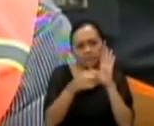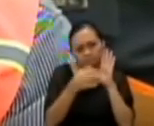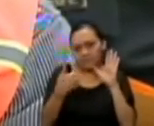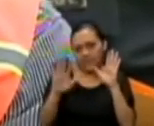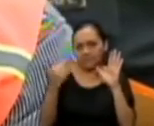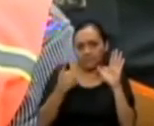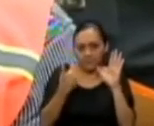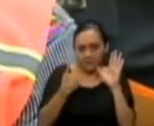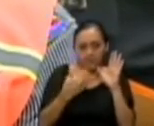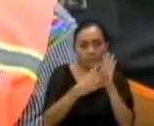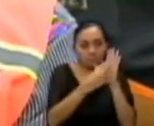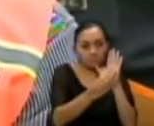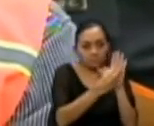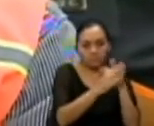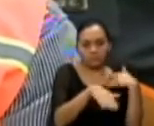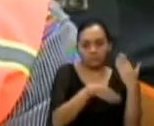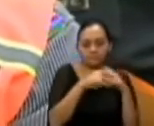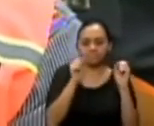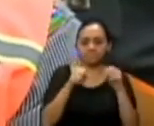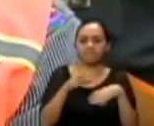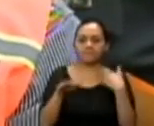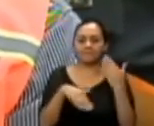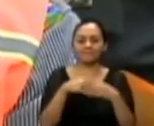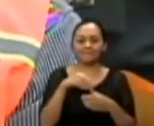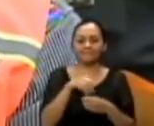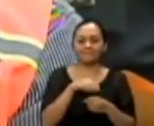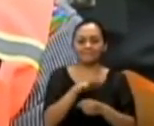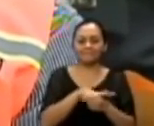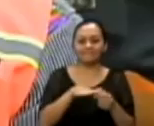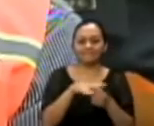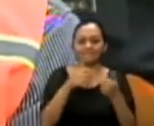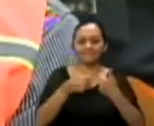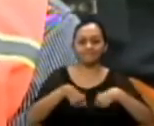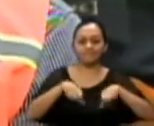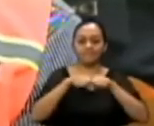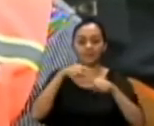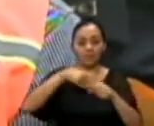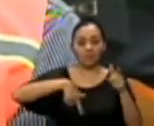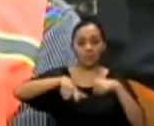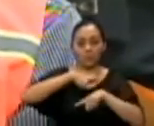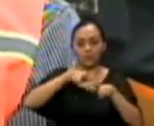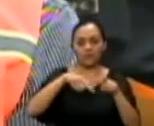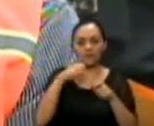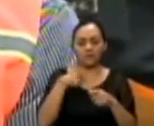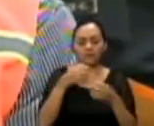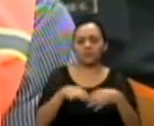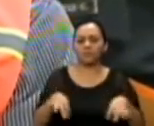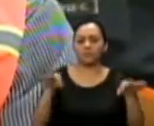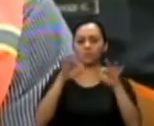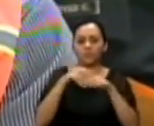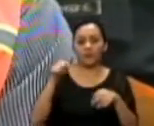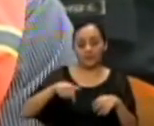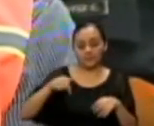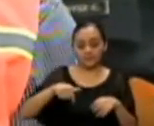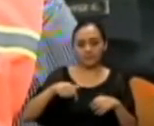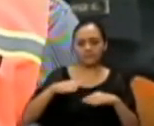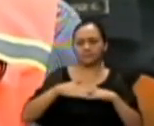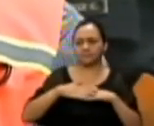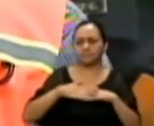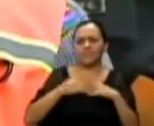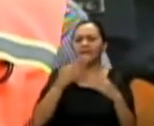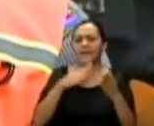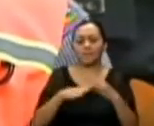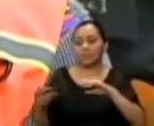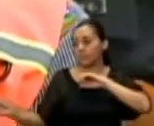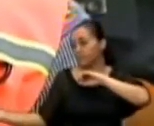ejemplo el aleteo en este en estos escenarios cobran un rol crucial porque si llegamos al extremo de evacuar